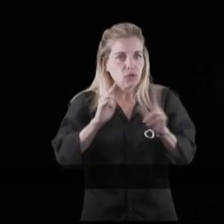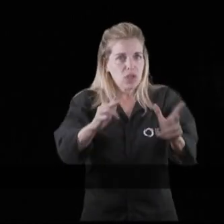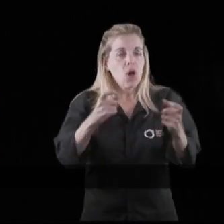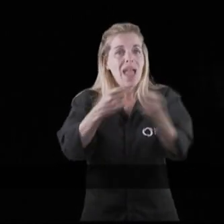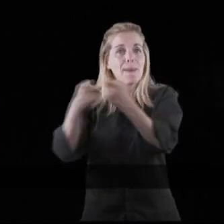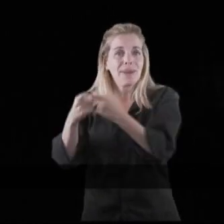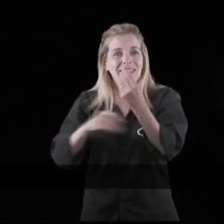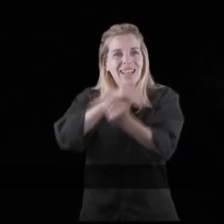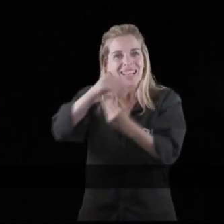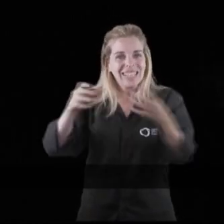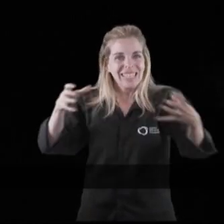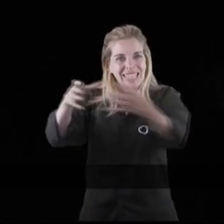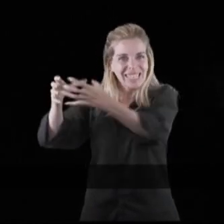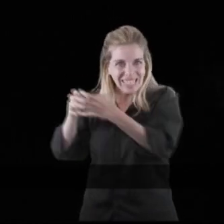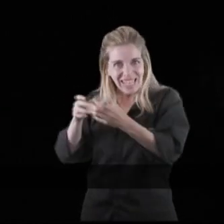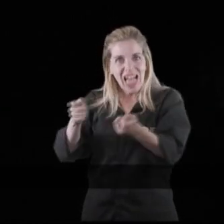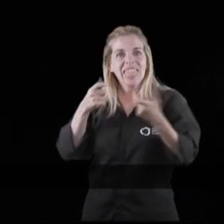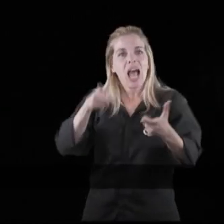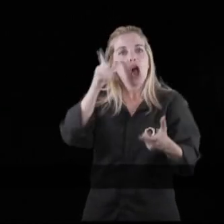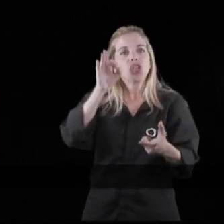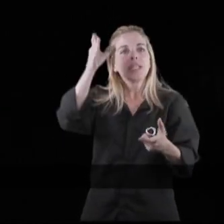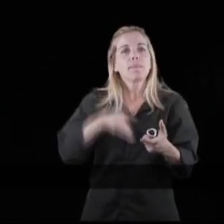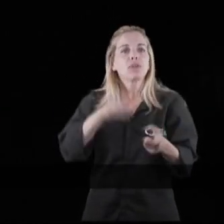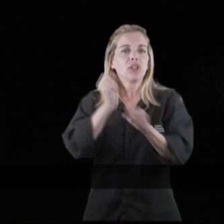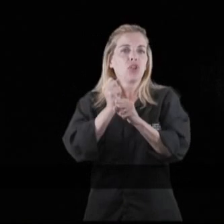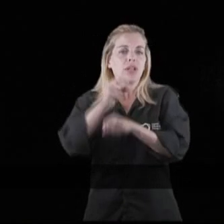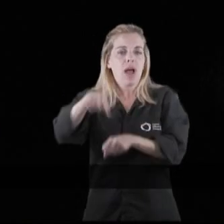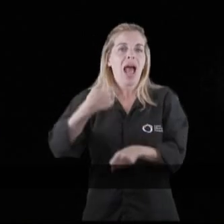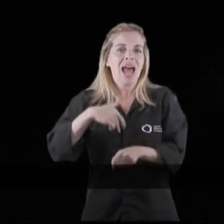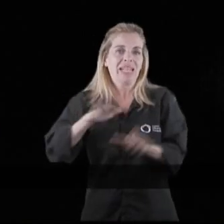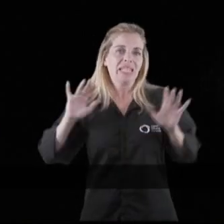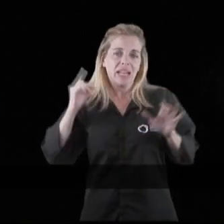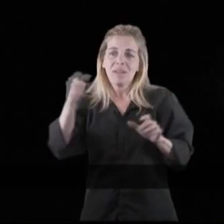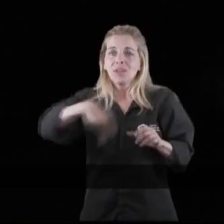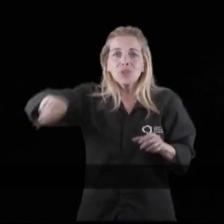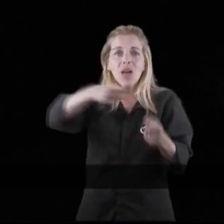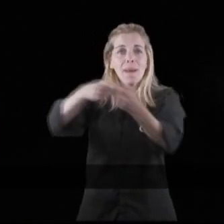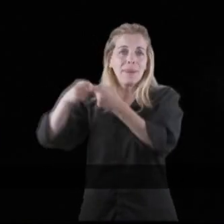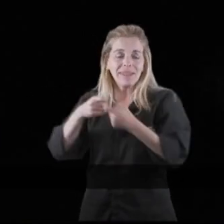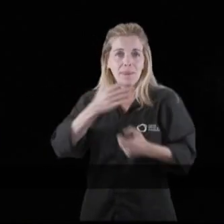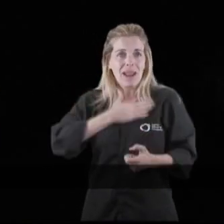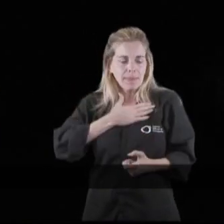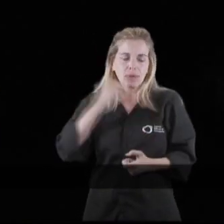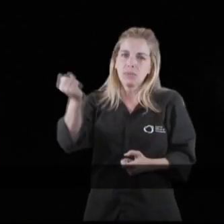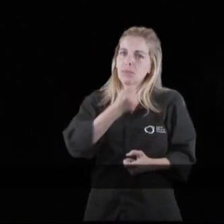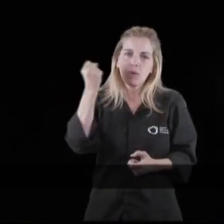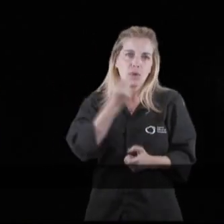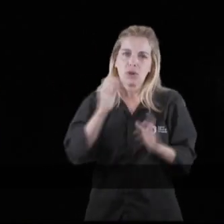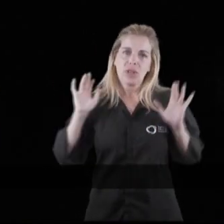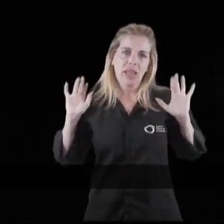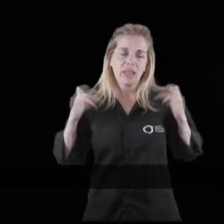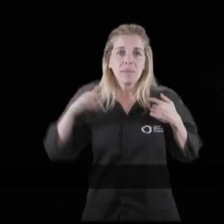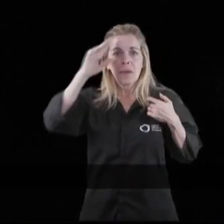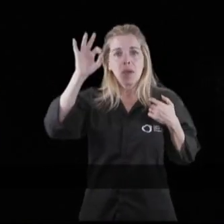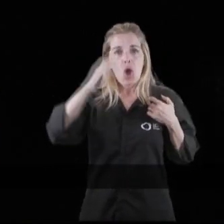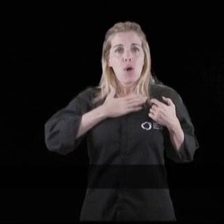pymes son las que dan el 80% del trabajo en Argentina. Dense cuenta lo importante que son para mí. Esta convicción mía es la